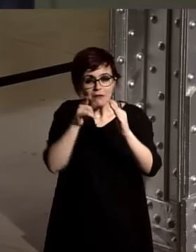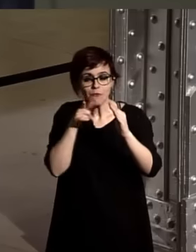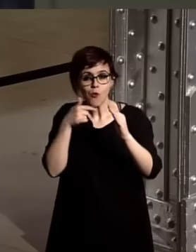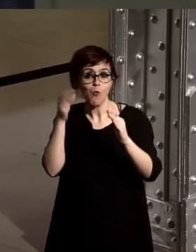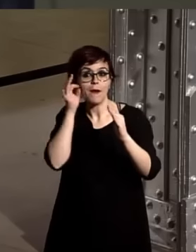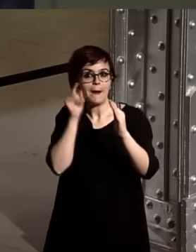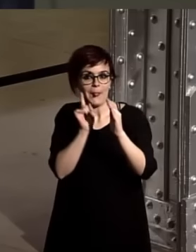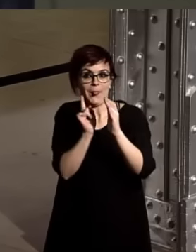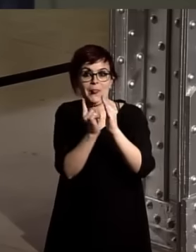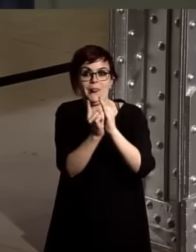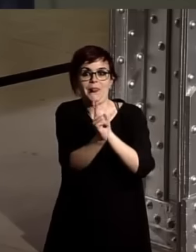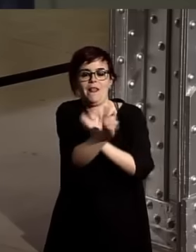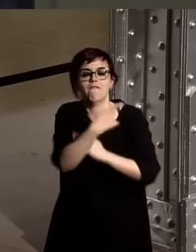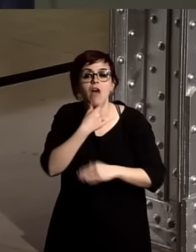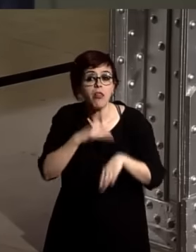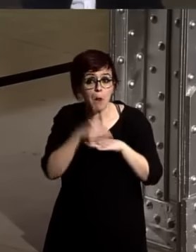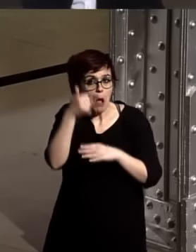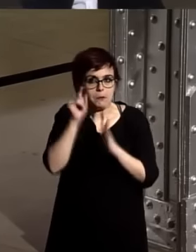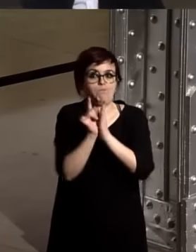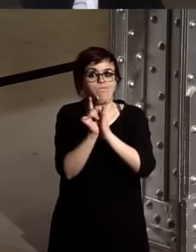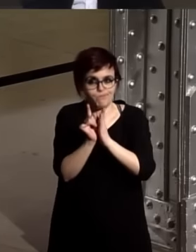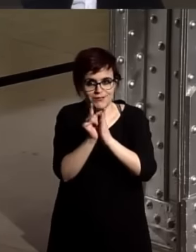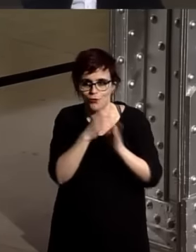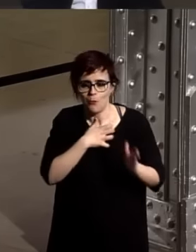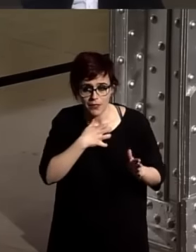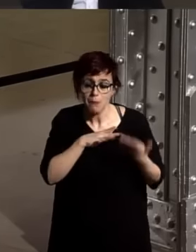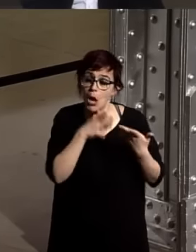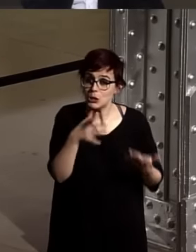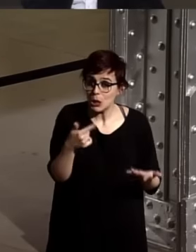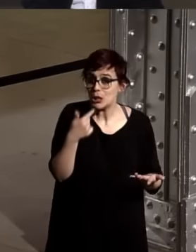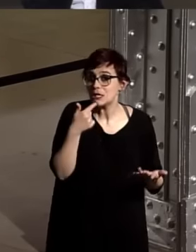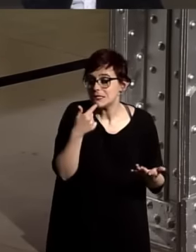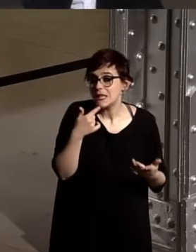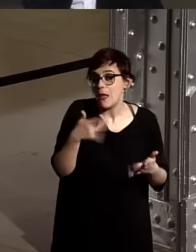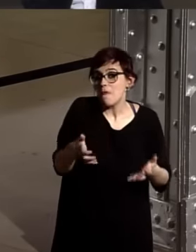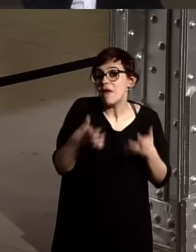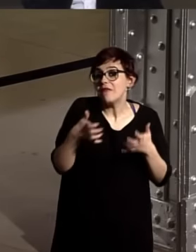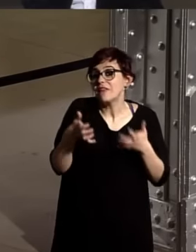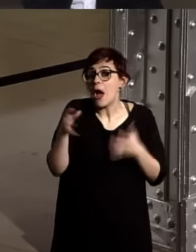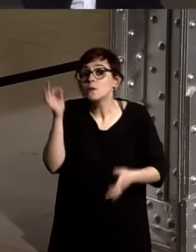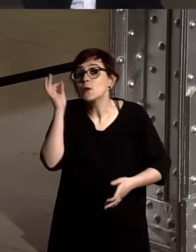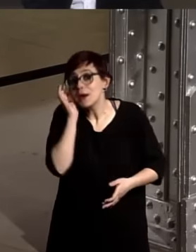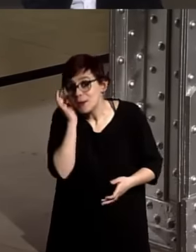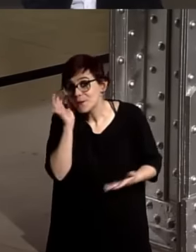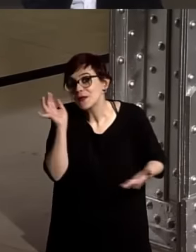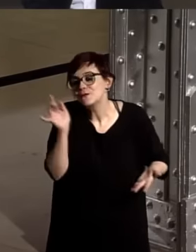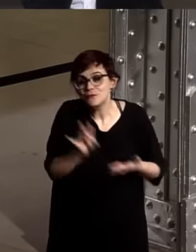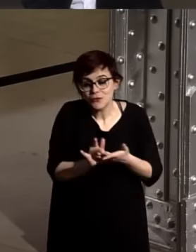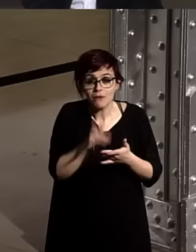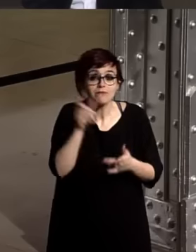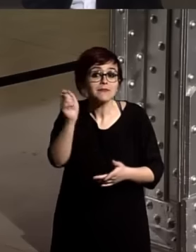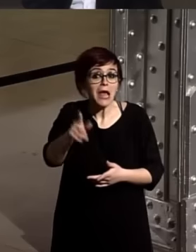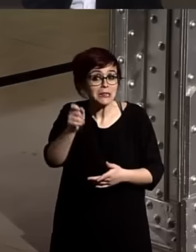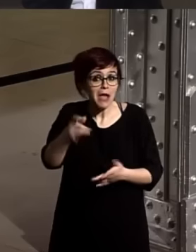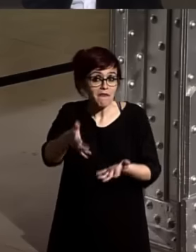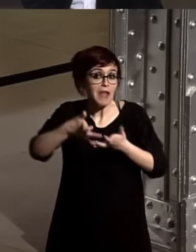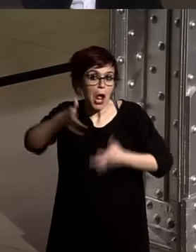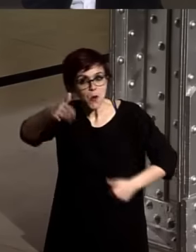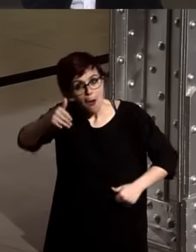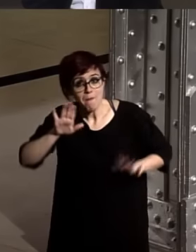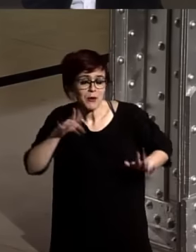a unos restos fósiles verdad en ese caso Bueno pues eh fue ventajoso ser mujer no es lo habitual pero así